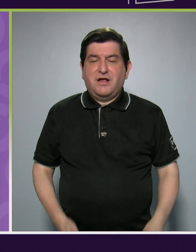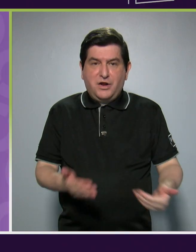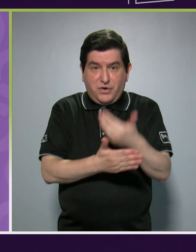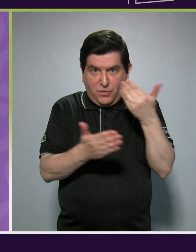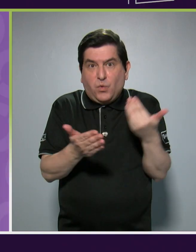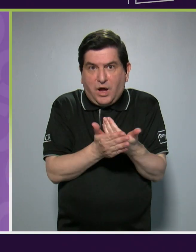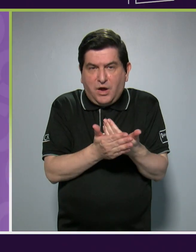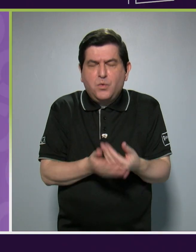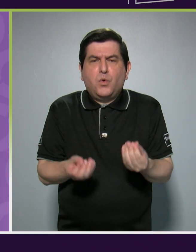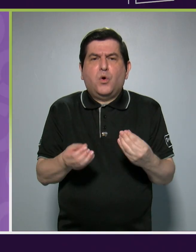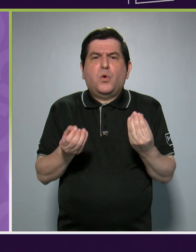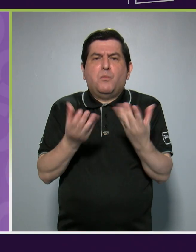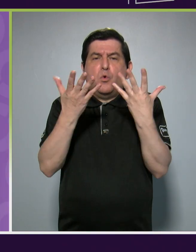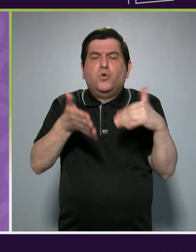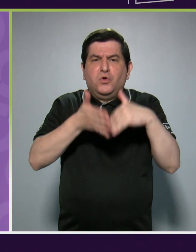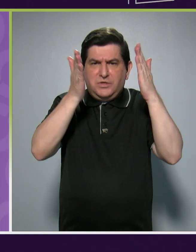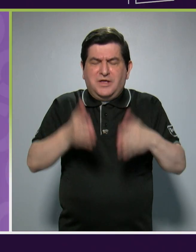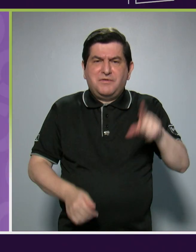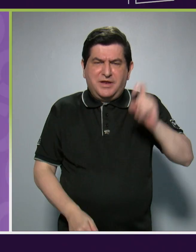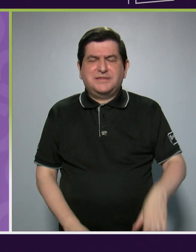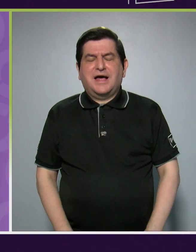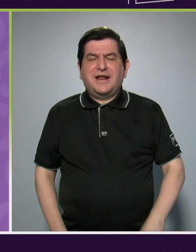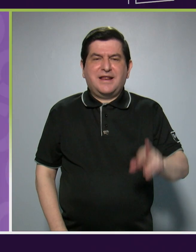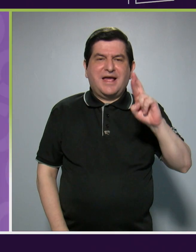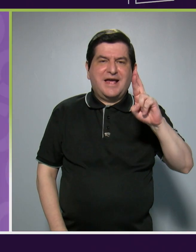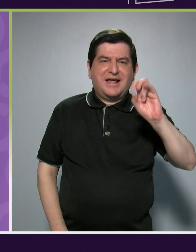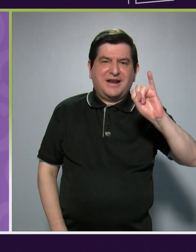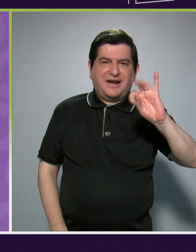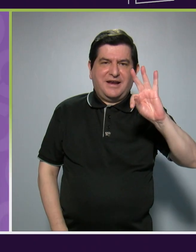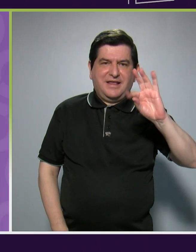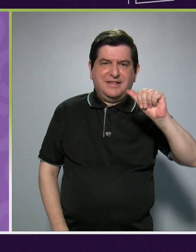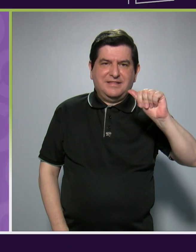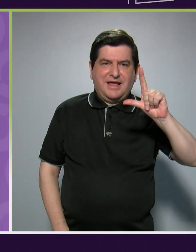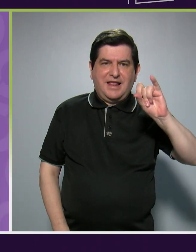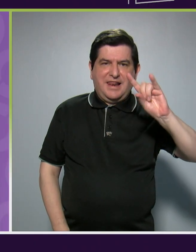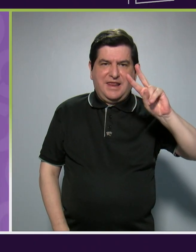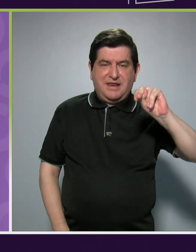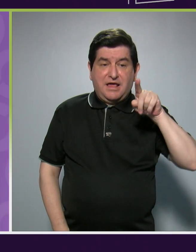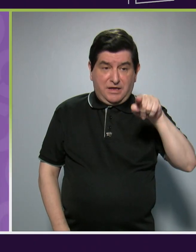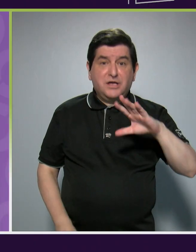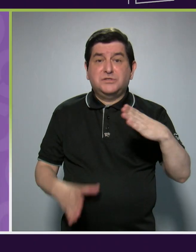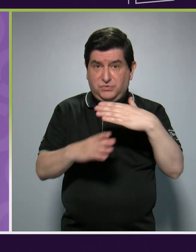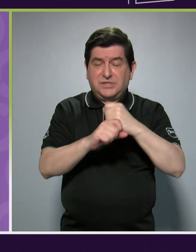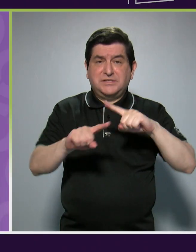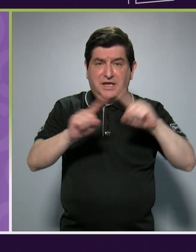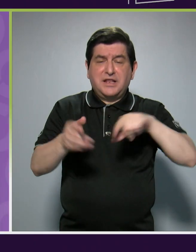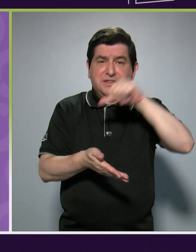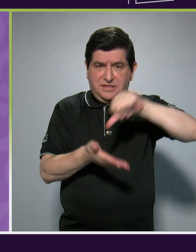por ejemplo, muchos estudiantes tenían que tomar Ritalina. Y eso se hizo en muchísimos